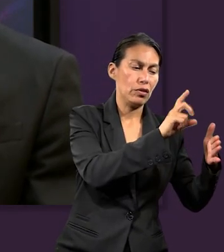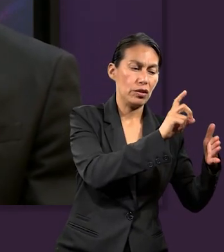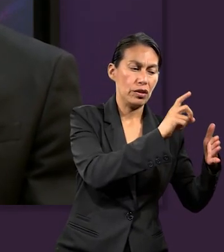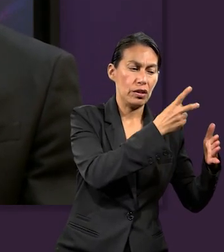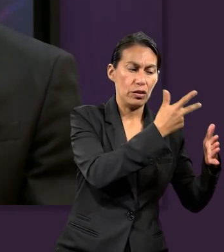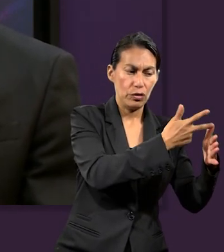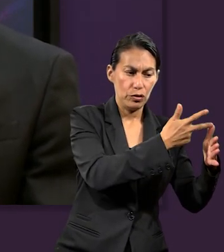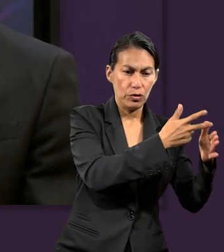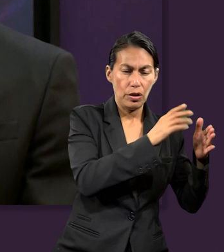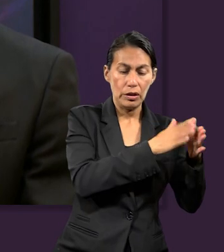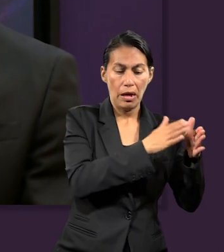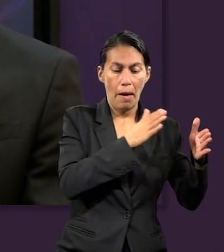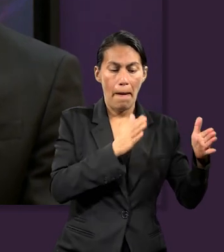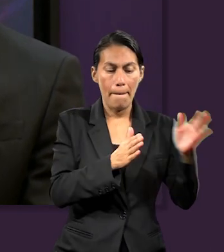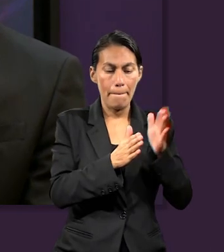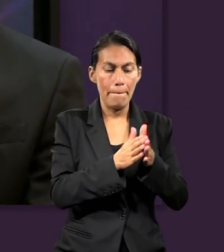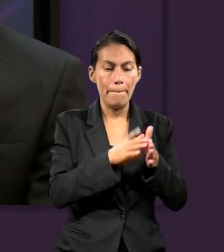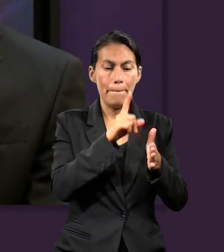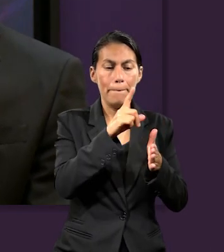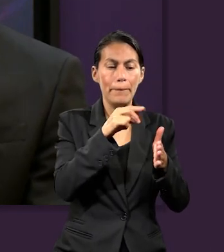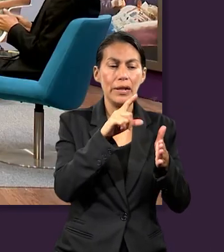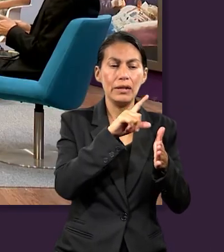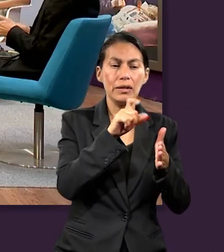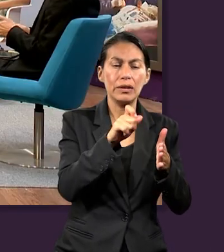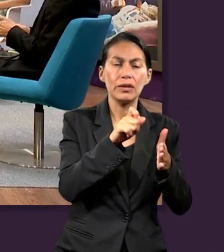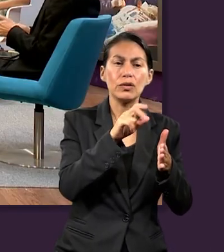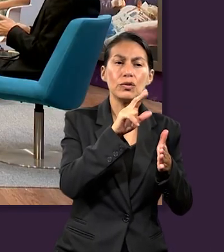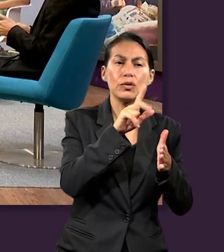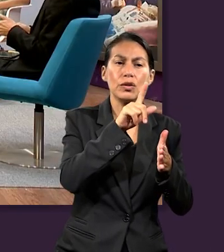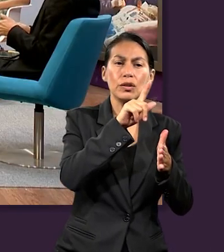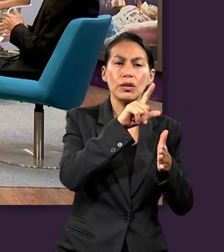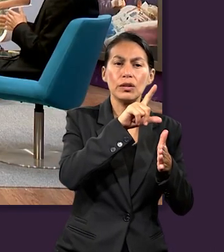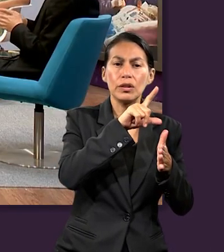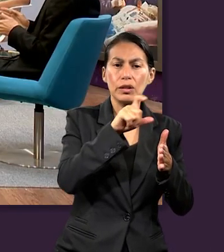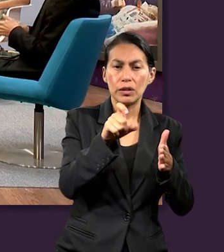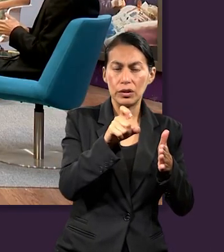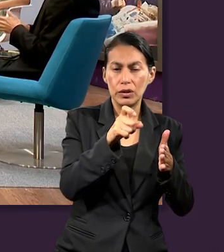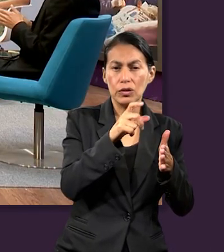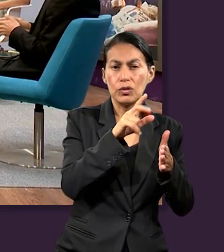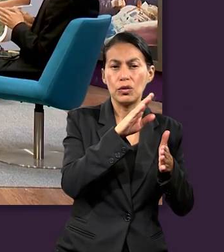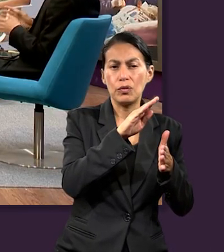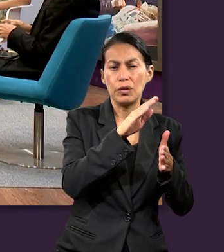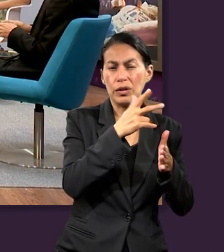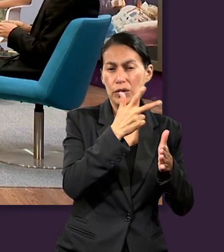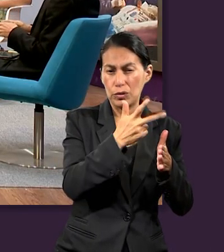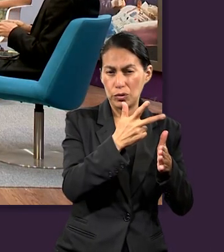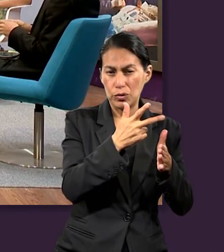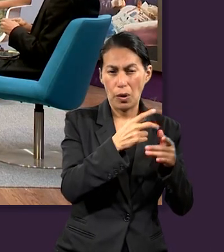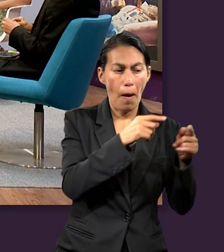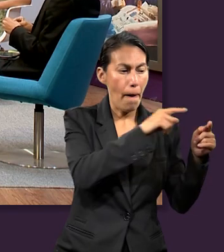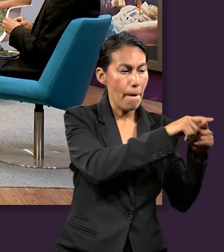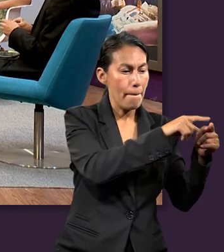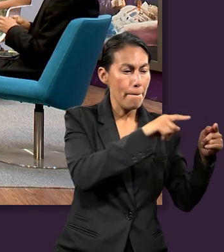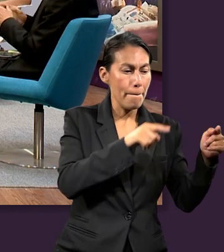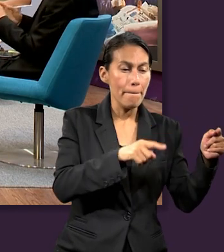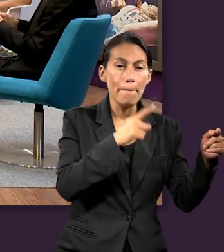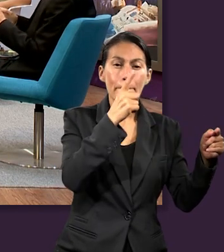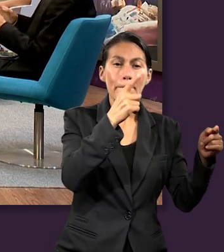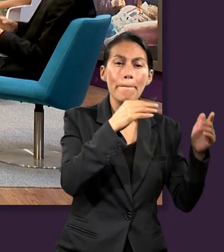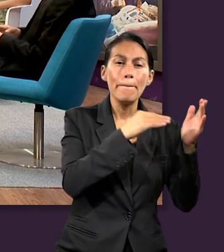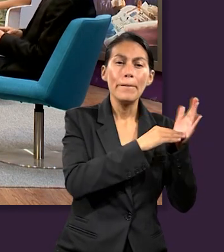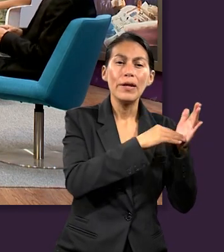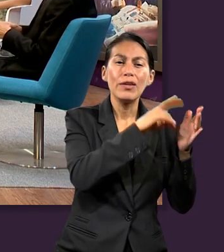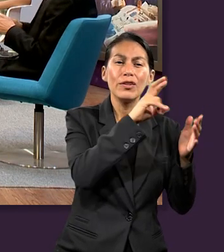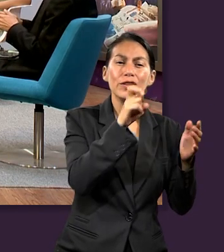538 hasta el año 1798 1260 años que